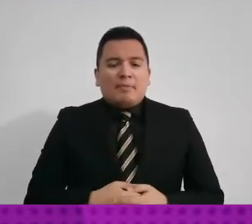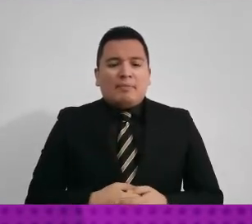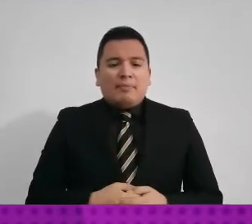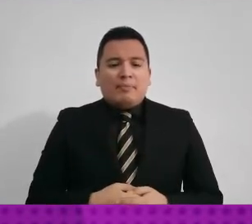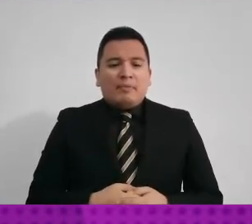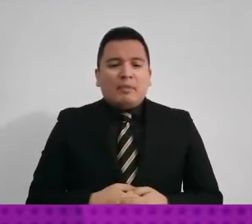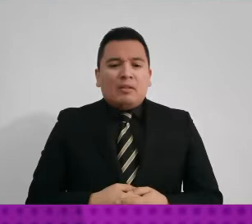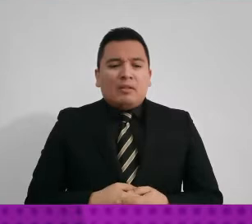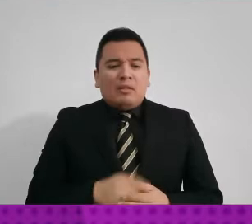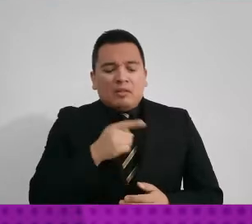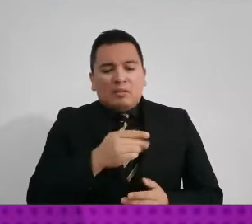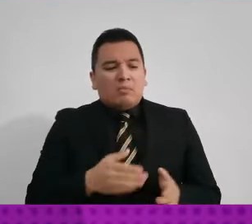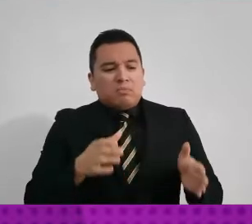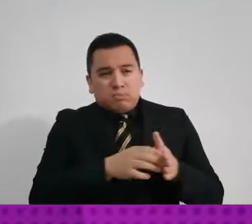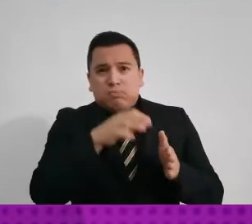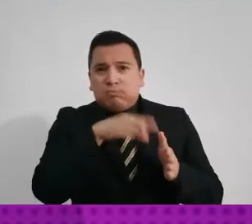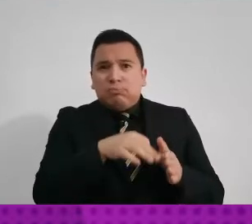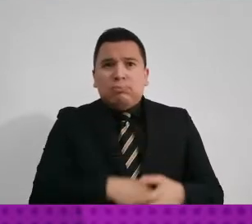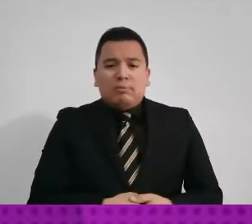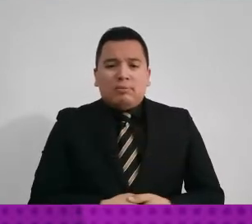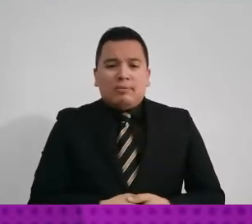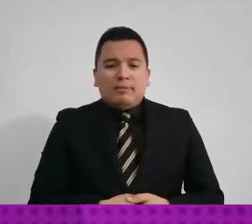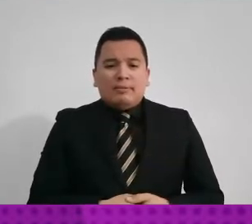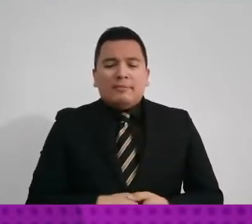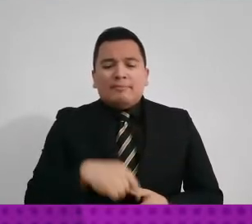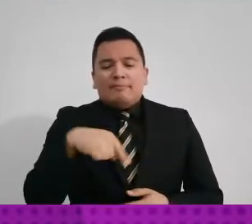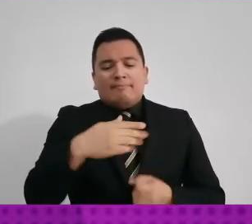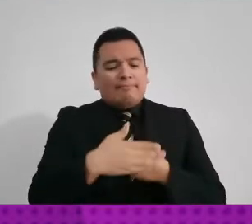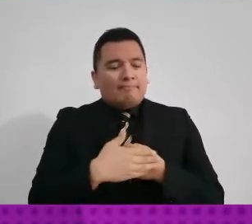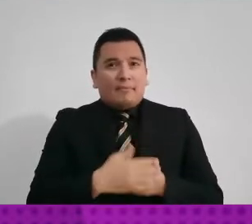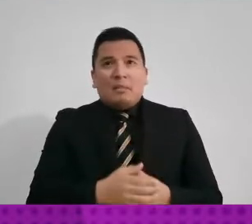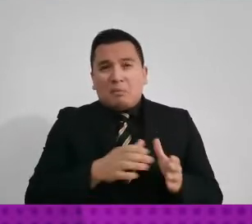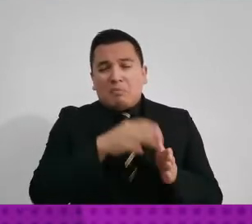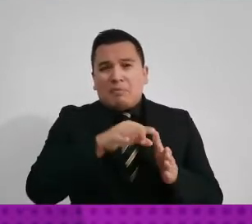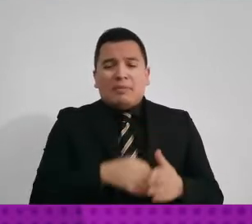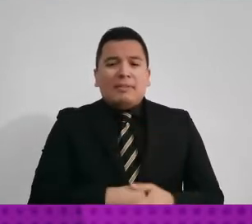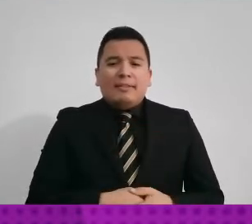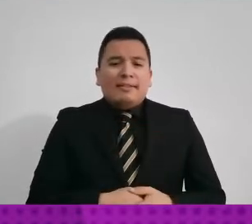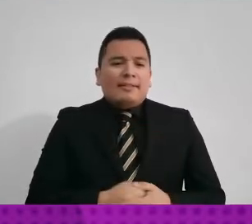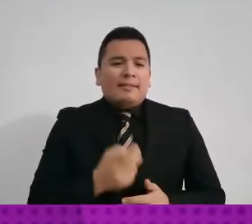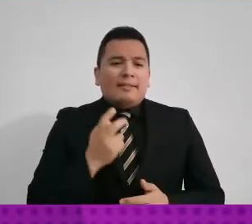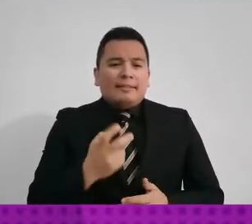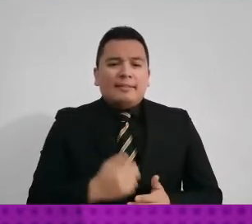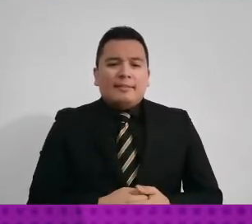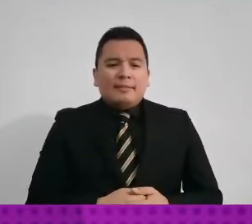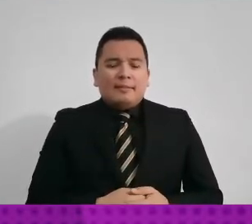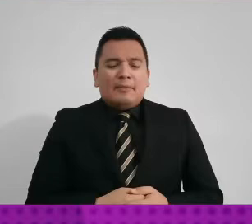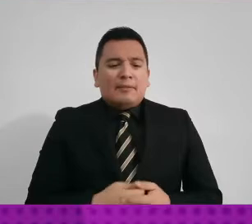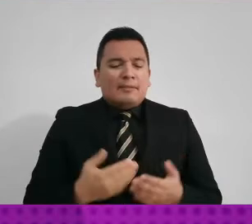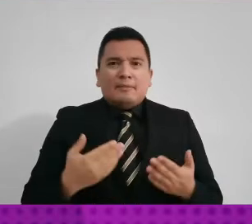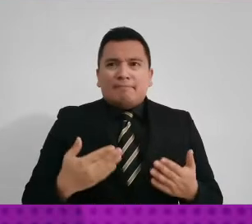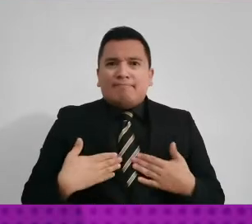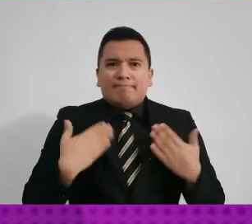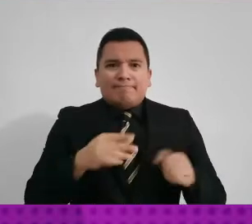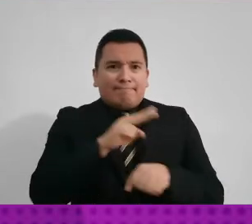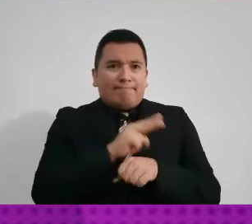uno de los procesos que se van a llevar a cabo dentro de este gran proceso electoral están pues salvaguardados